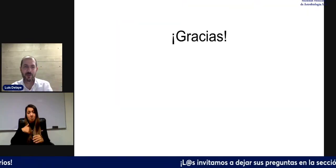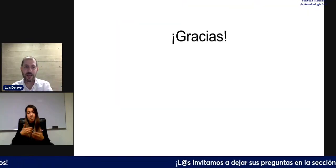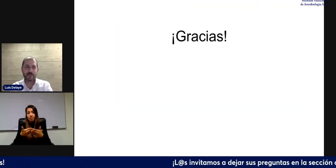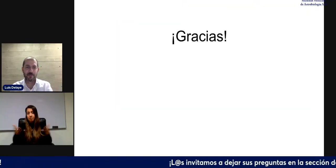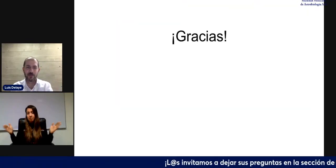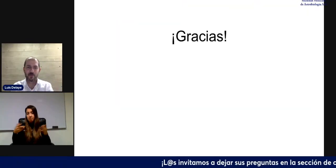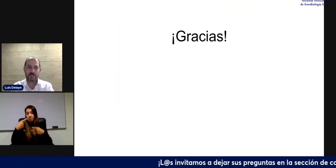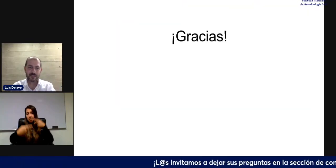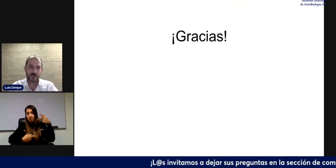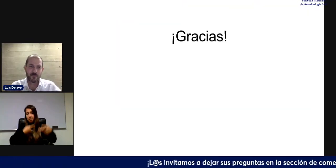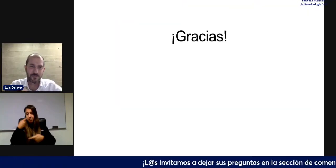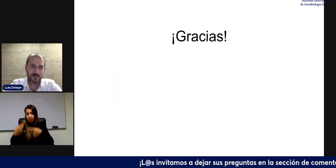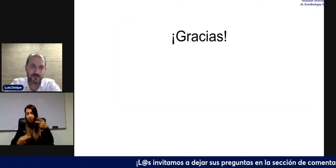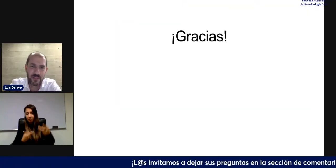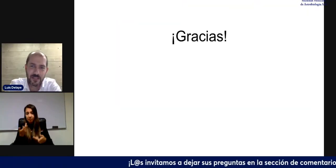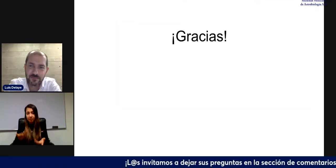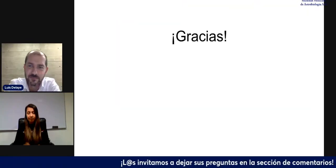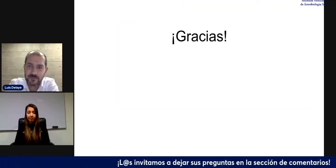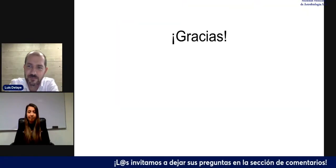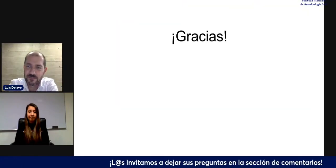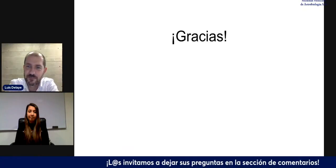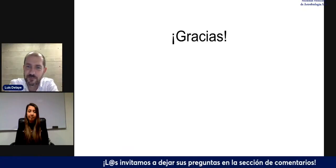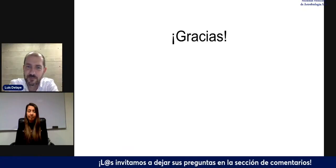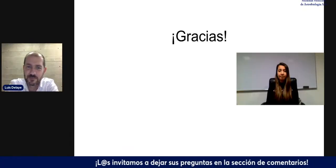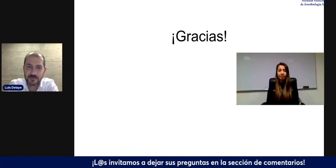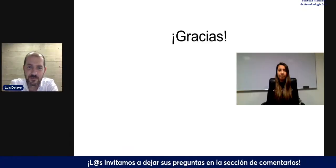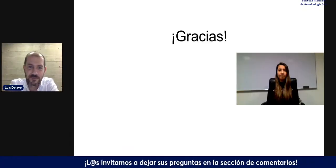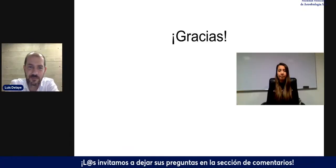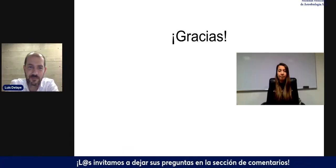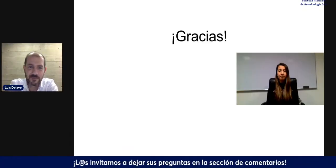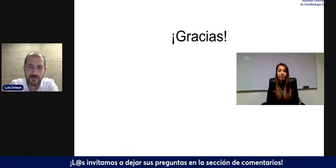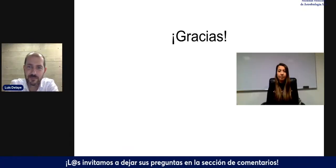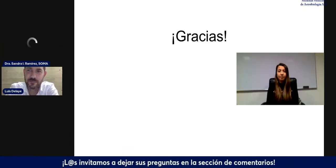todo abierto a las preguntas, ¿no?